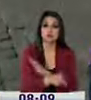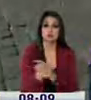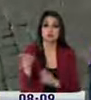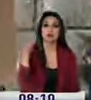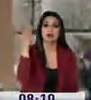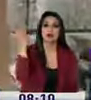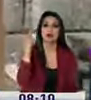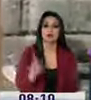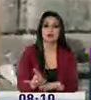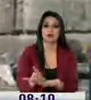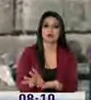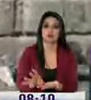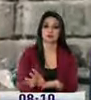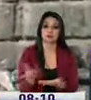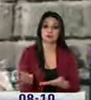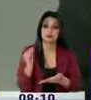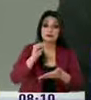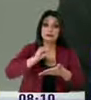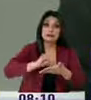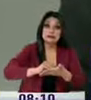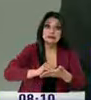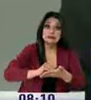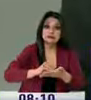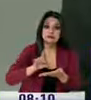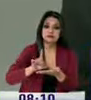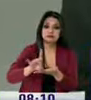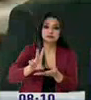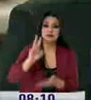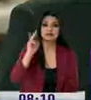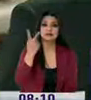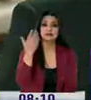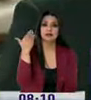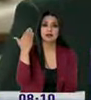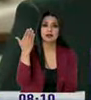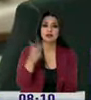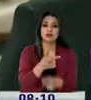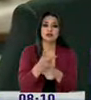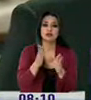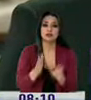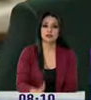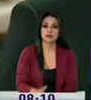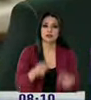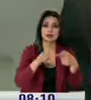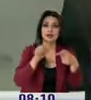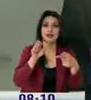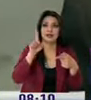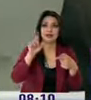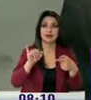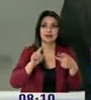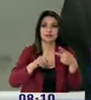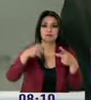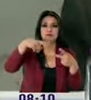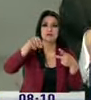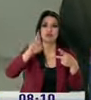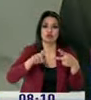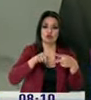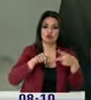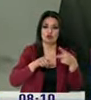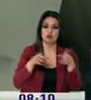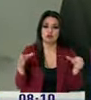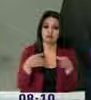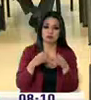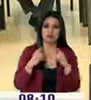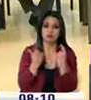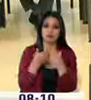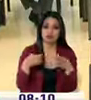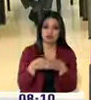del burgomaestre, incorporando esta vez la salida del vicealcalde y los concejales Edi Sánchez y Pedro Freire, ediles que conforman la